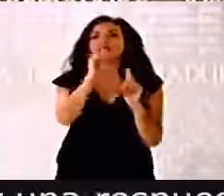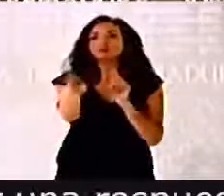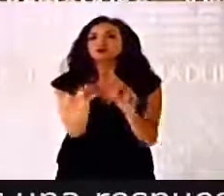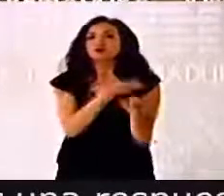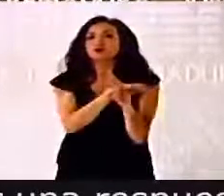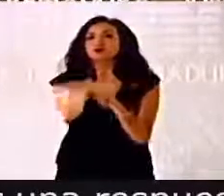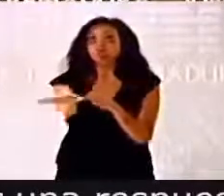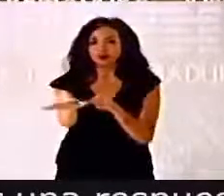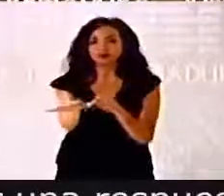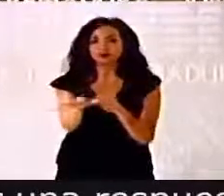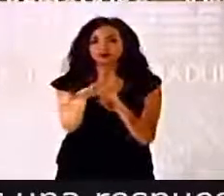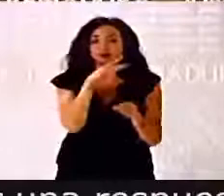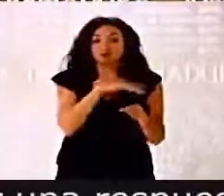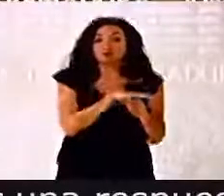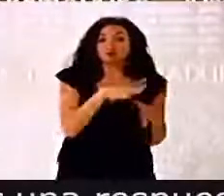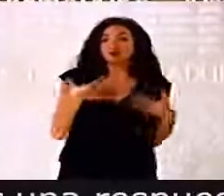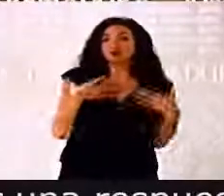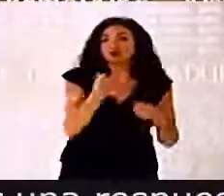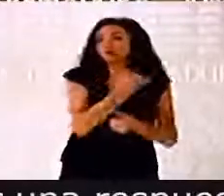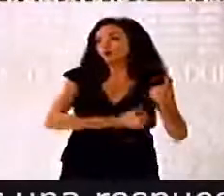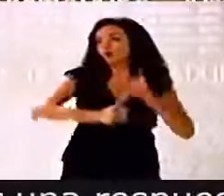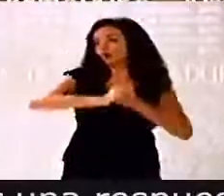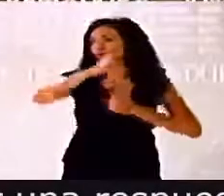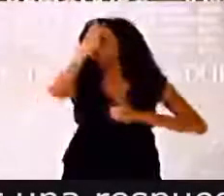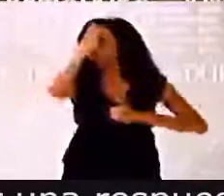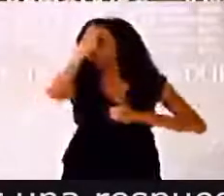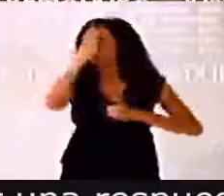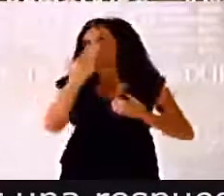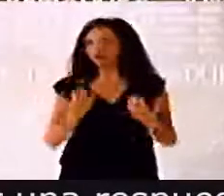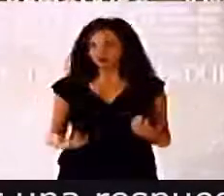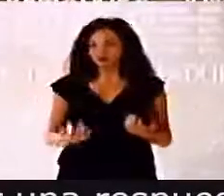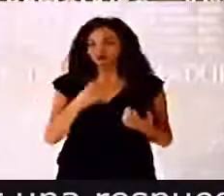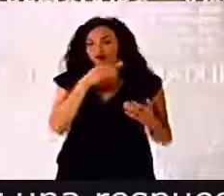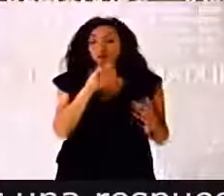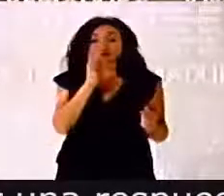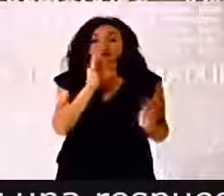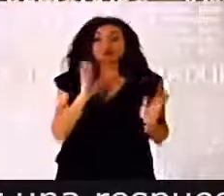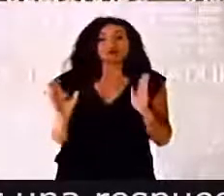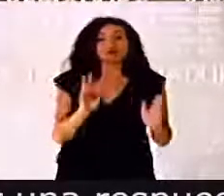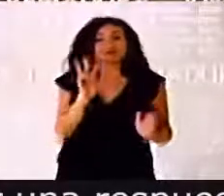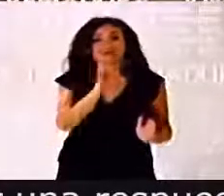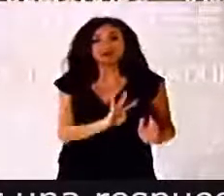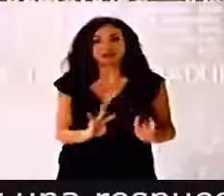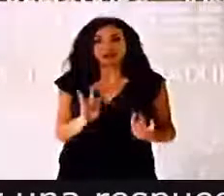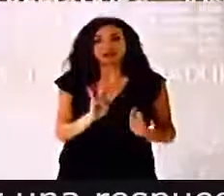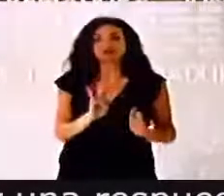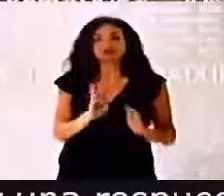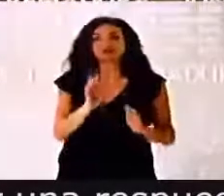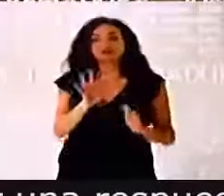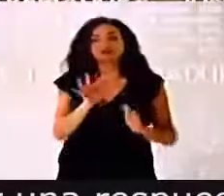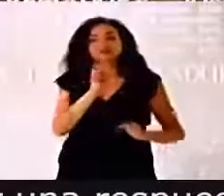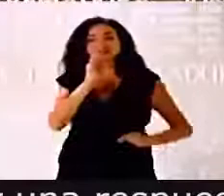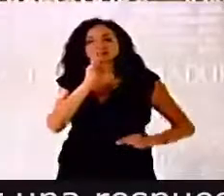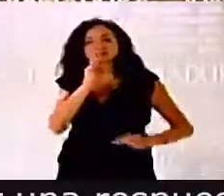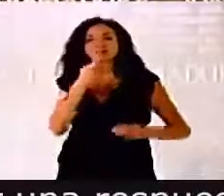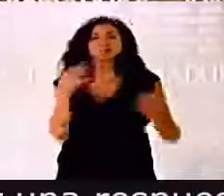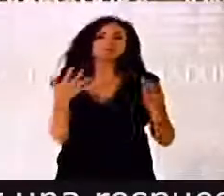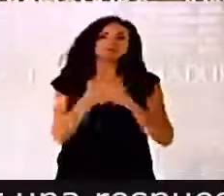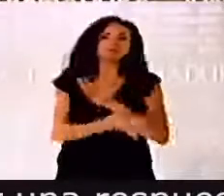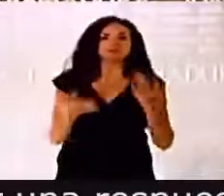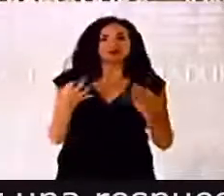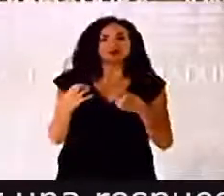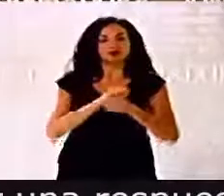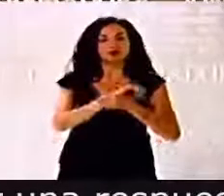salud como prioridad absoluta de este Gobierno, estando todavía en fase 3 como estamos y, por tanto, estando todavía luchando contra el